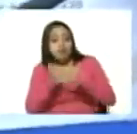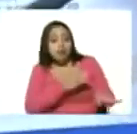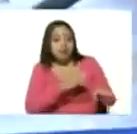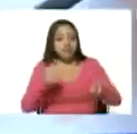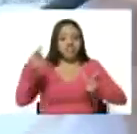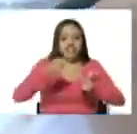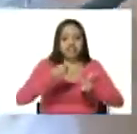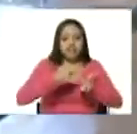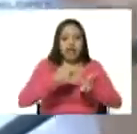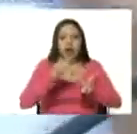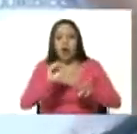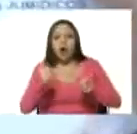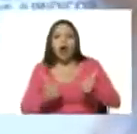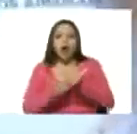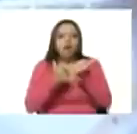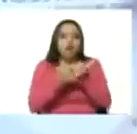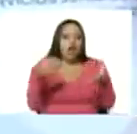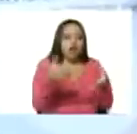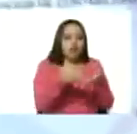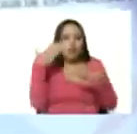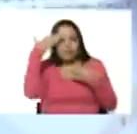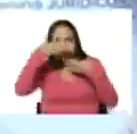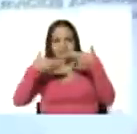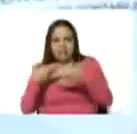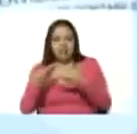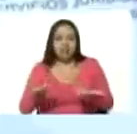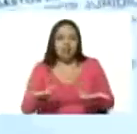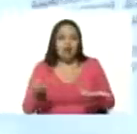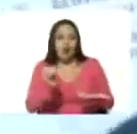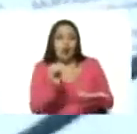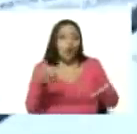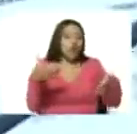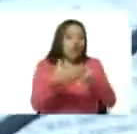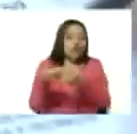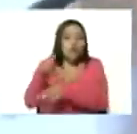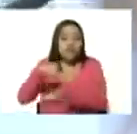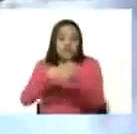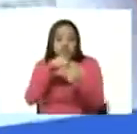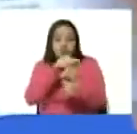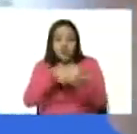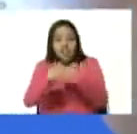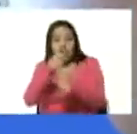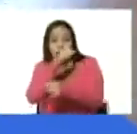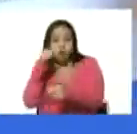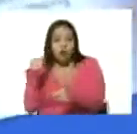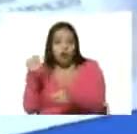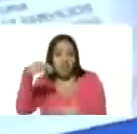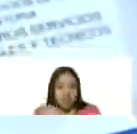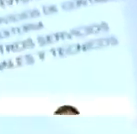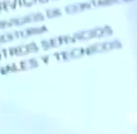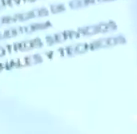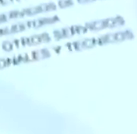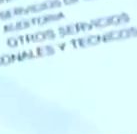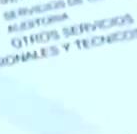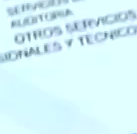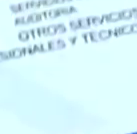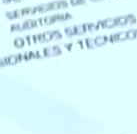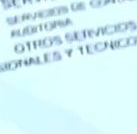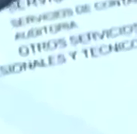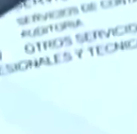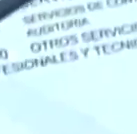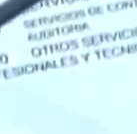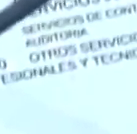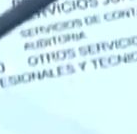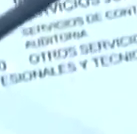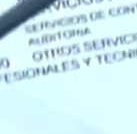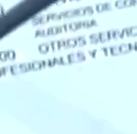que financian a los grupos paramilitares, a los grupos mercenarios, a los grupos narcotraficantes en nuestras fronteras para que asesinen a nuestros soldados. Una cosa que